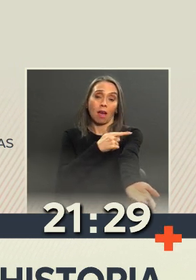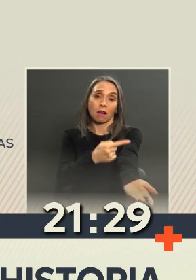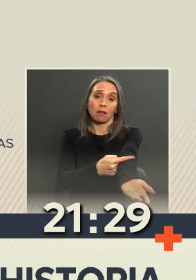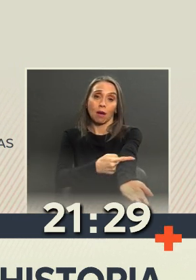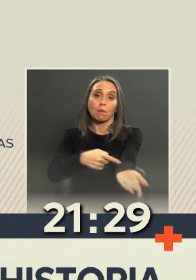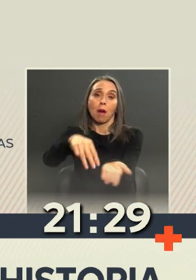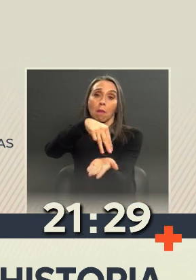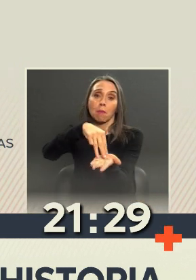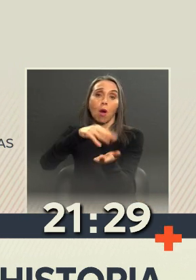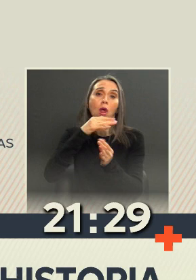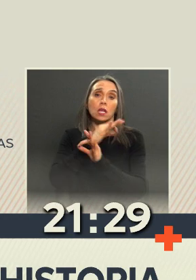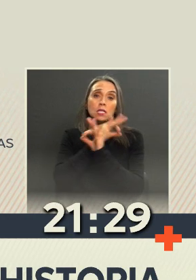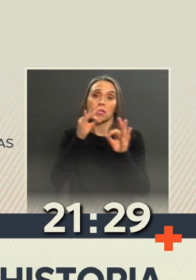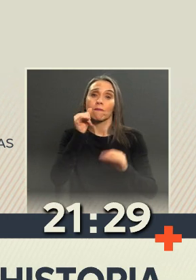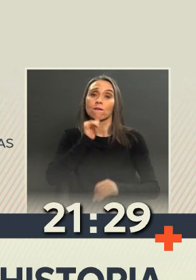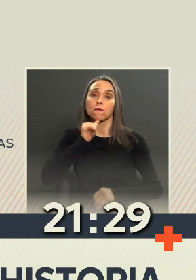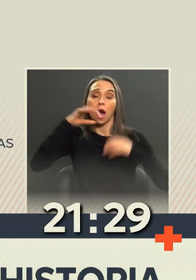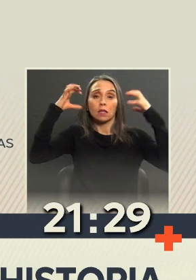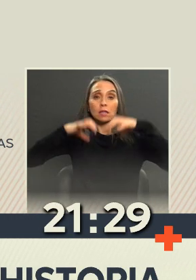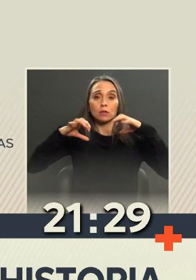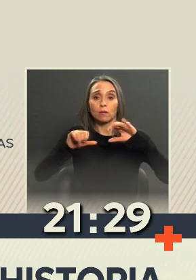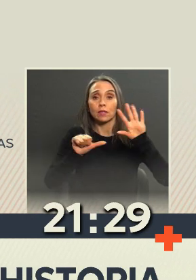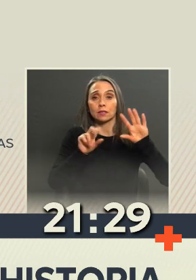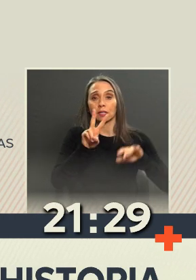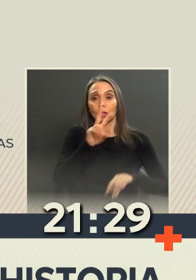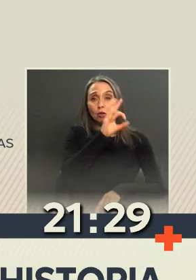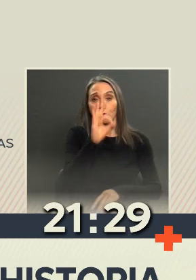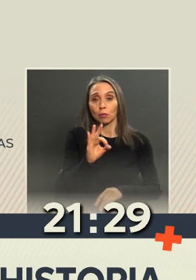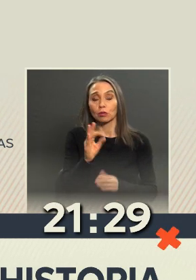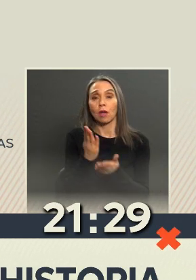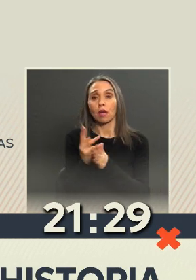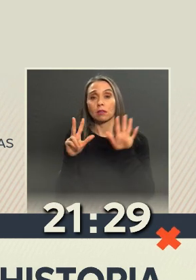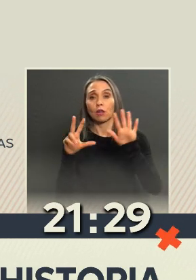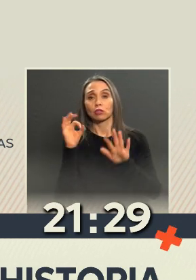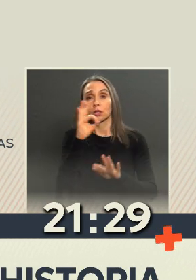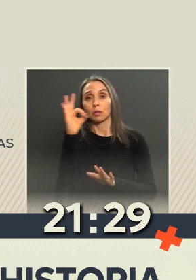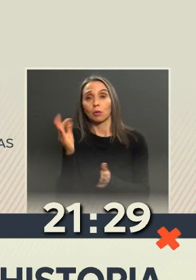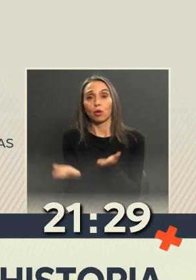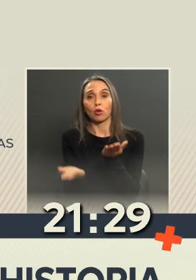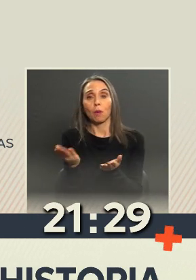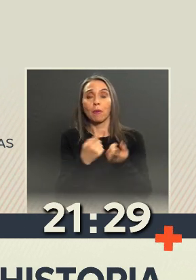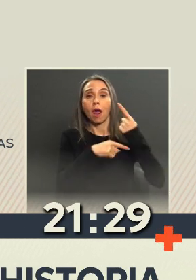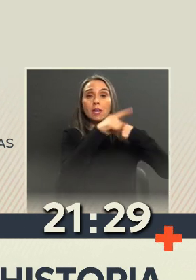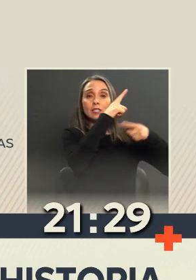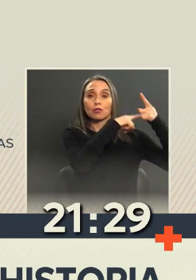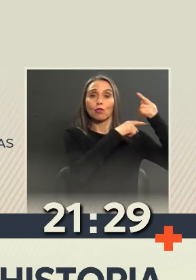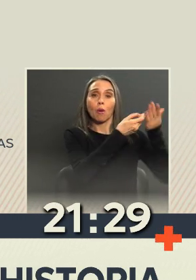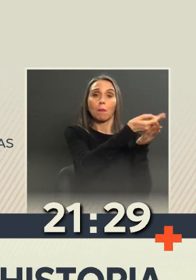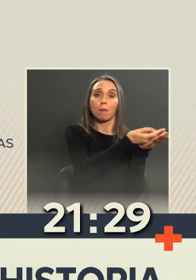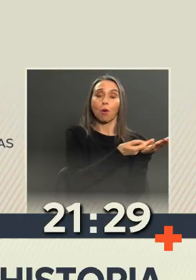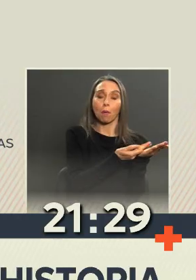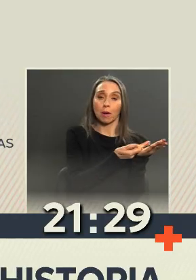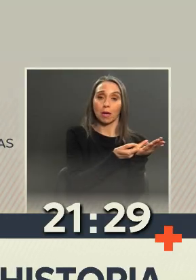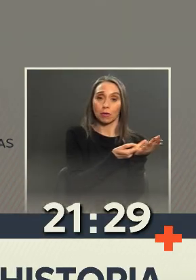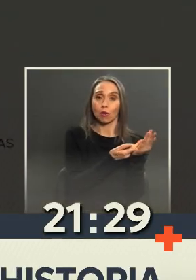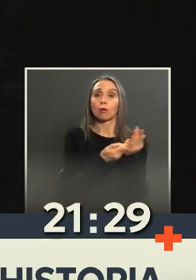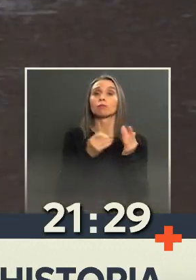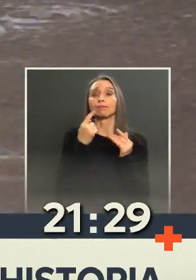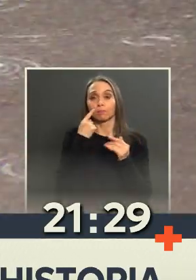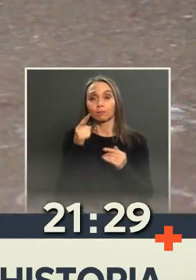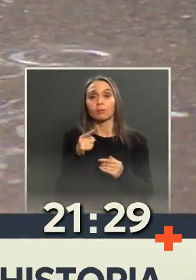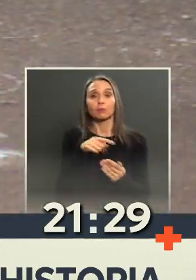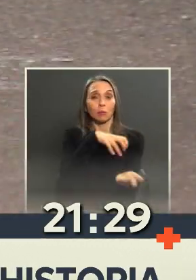de precipitaciones entre un 62 y un 80 por ciento comparado con el promedio histórico y si hablamos de la región metropolitana